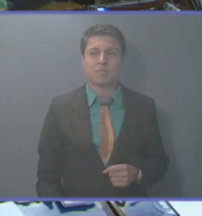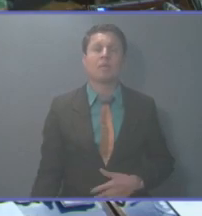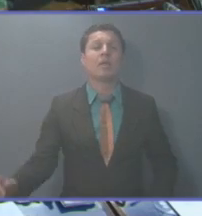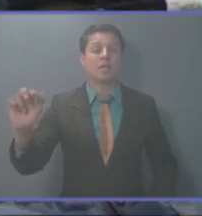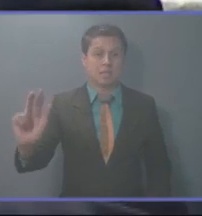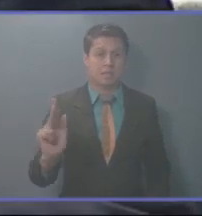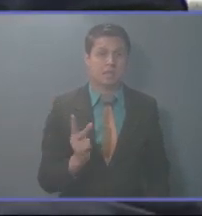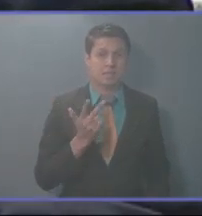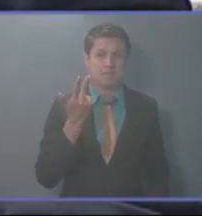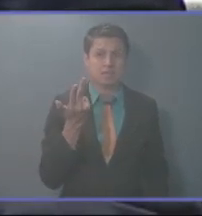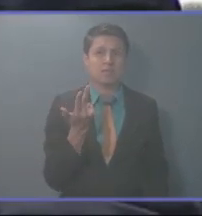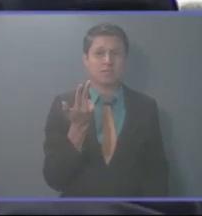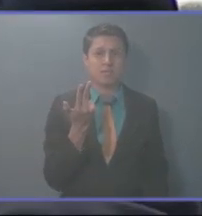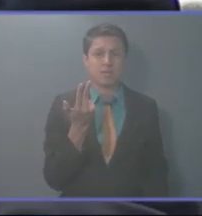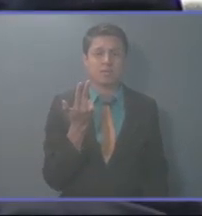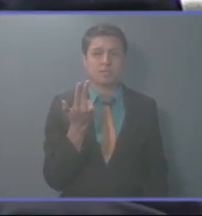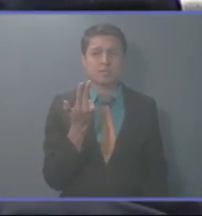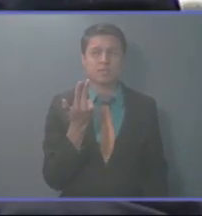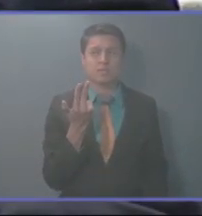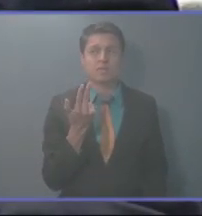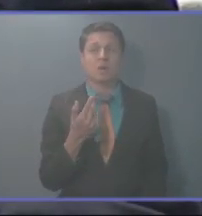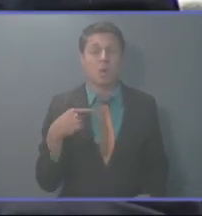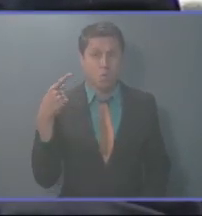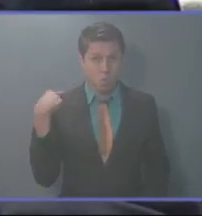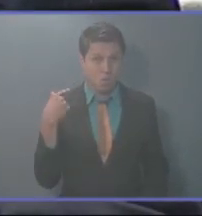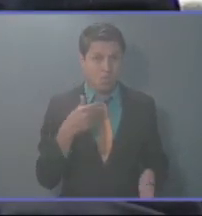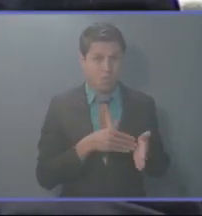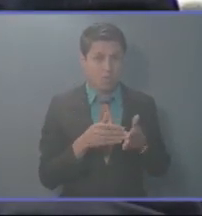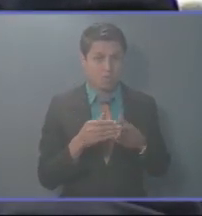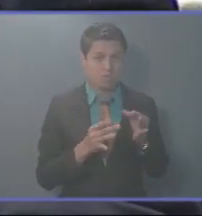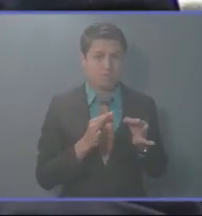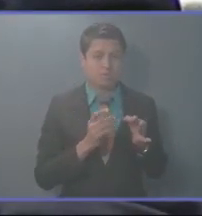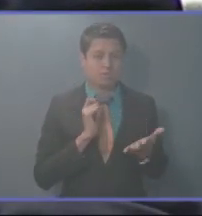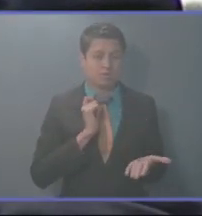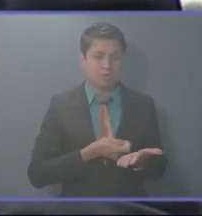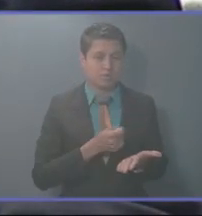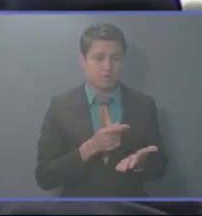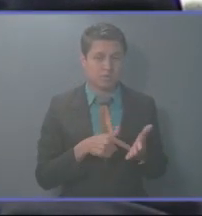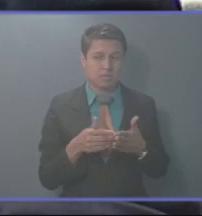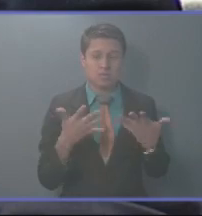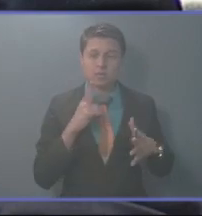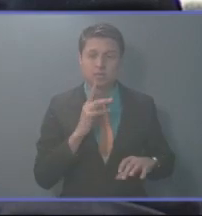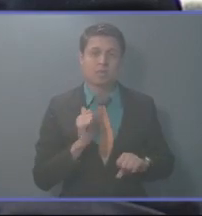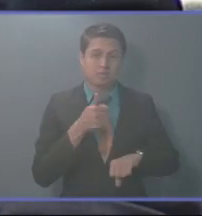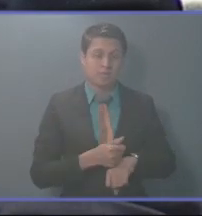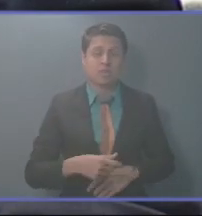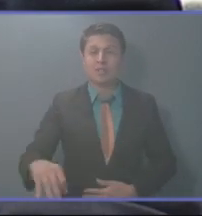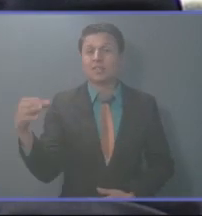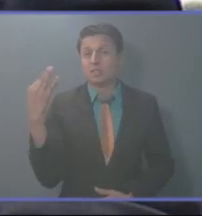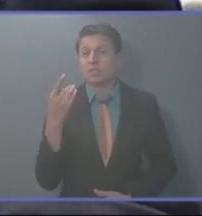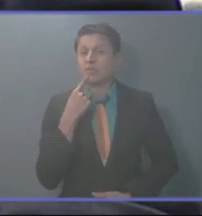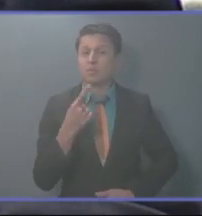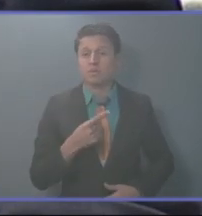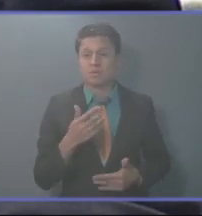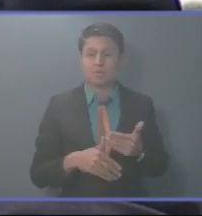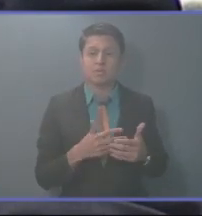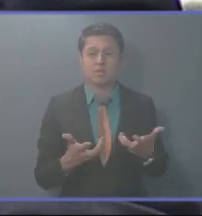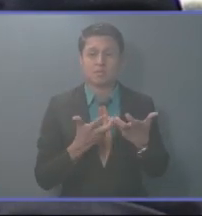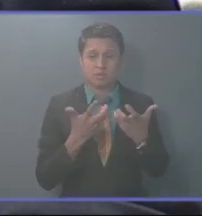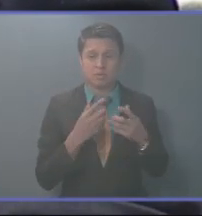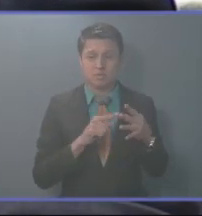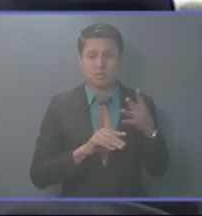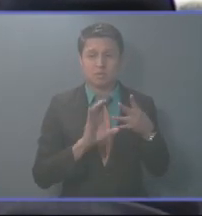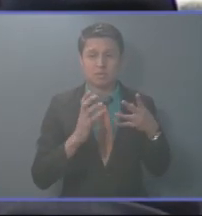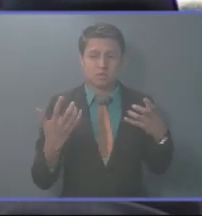3, que a partir de la citada sentencia se estableció la necesidad de emitir las regulaciones